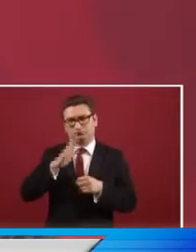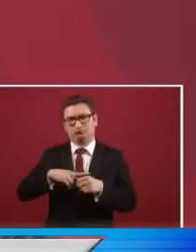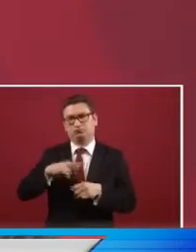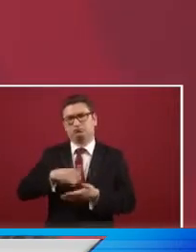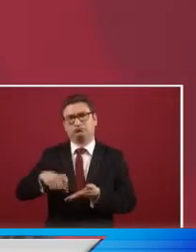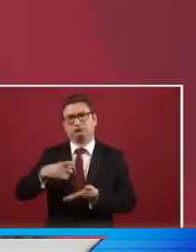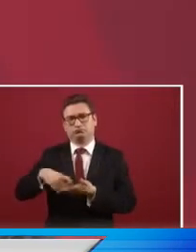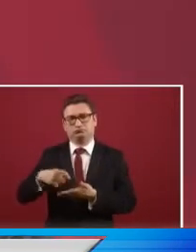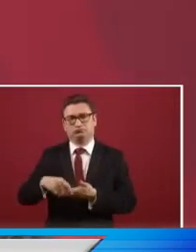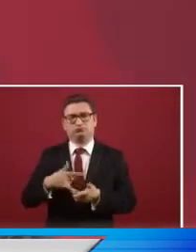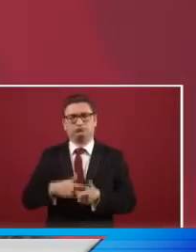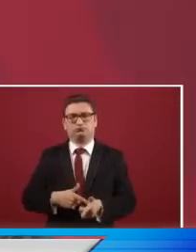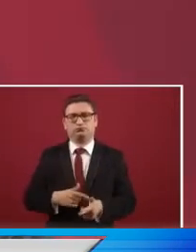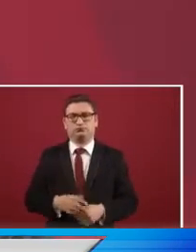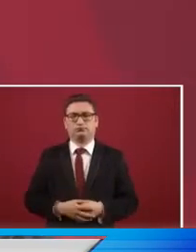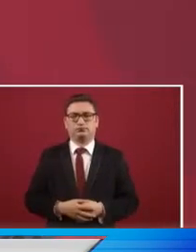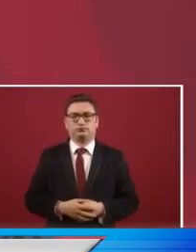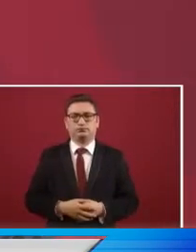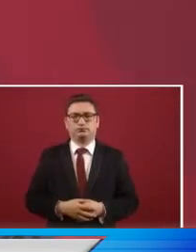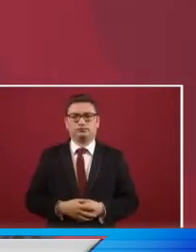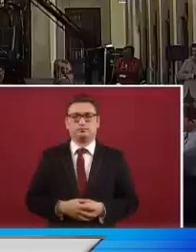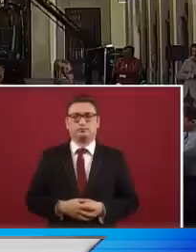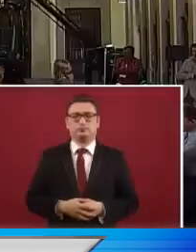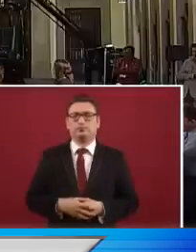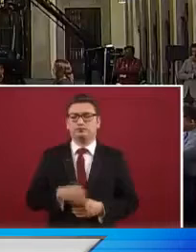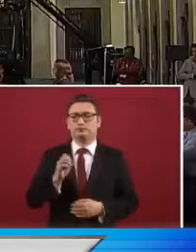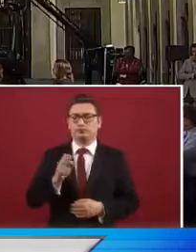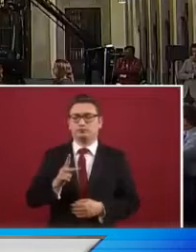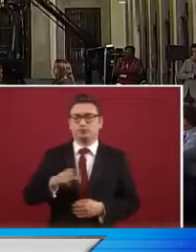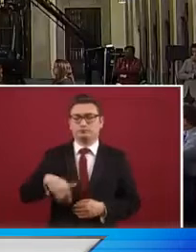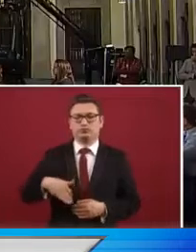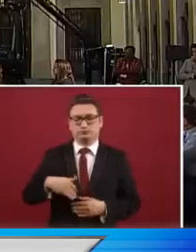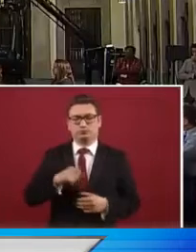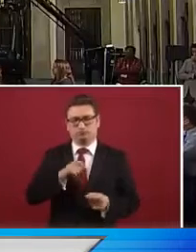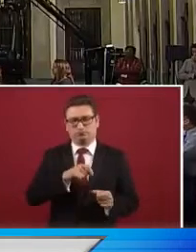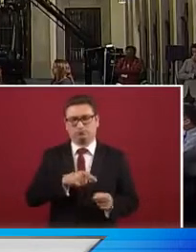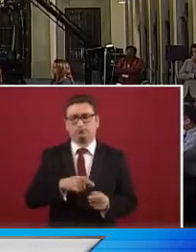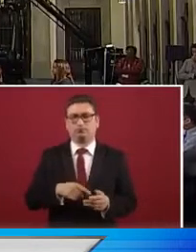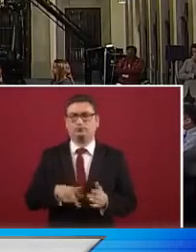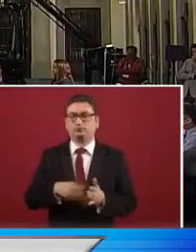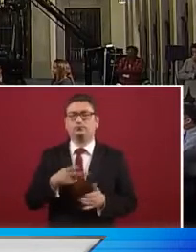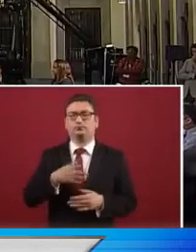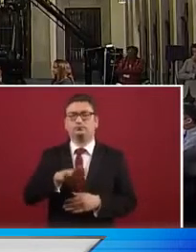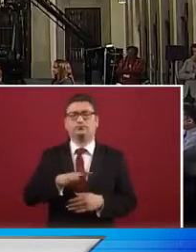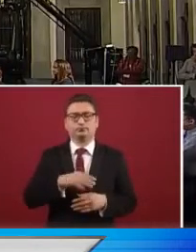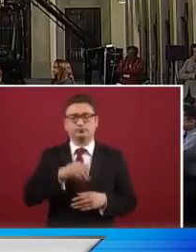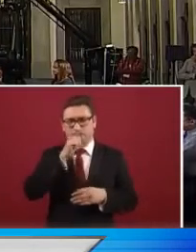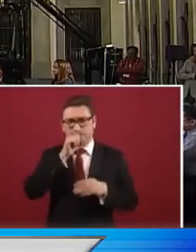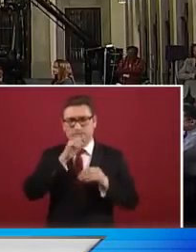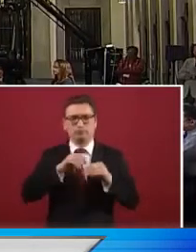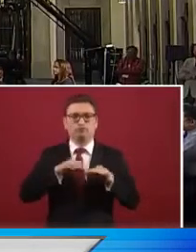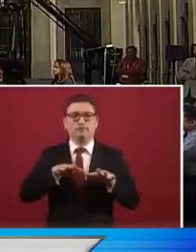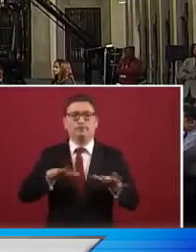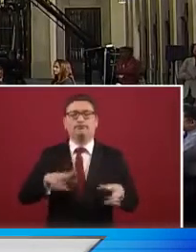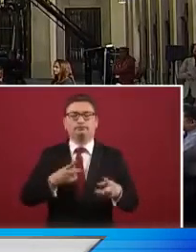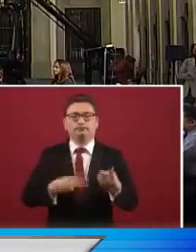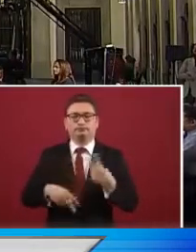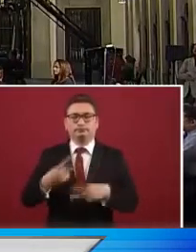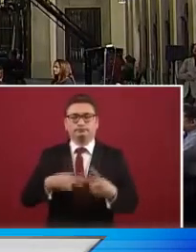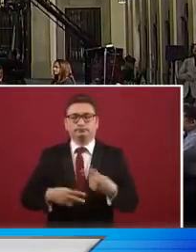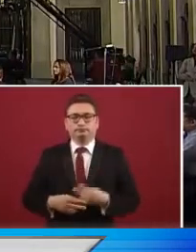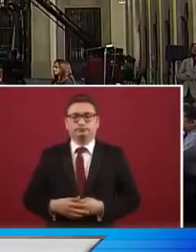en el extranjero. Por un boicot de distribuidoras de medicamentos se tomó la decisión de importar desde Francia. Estas 3 empresas vendían